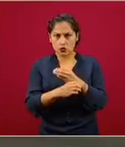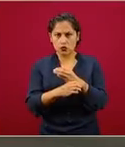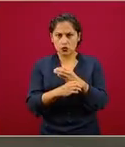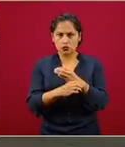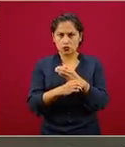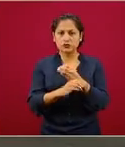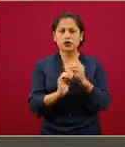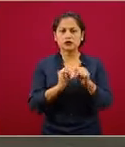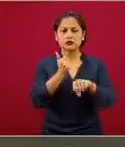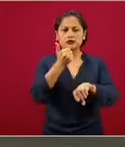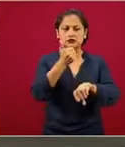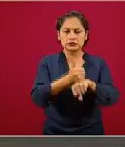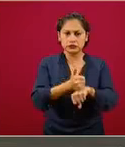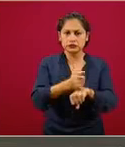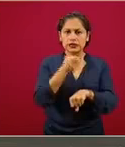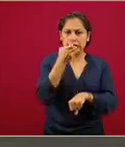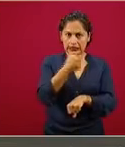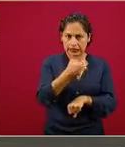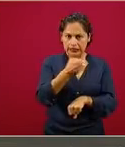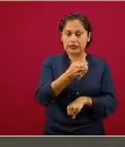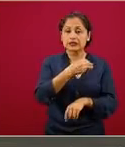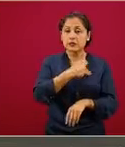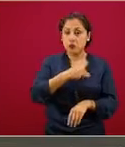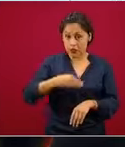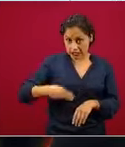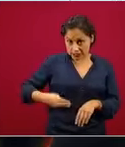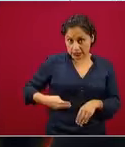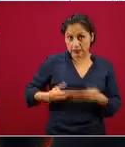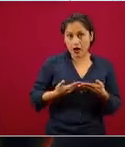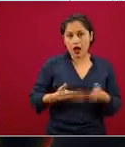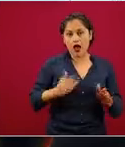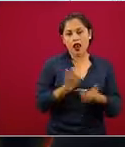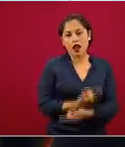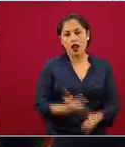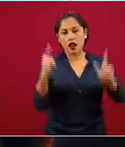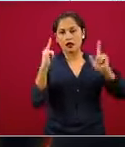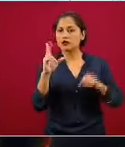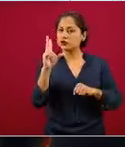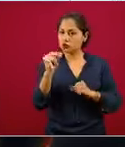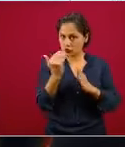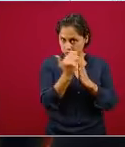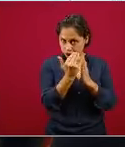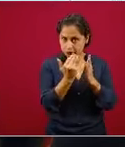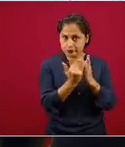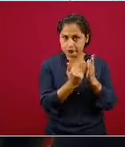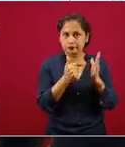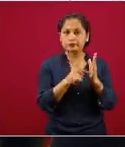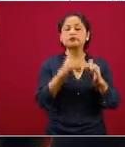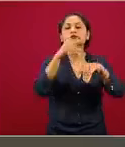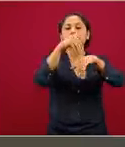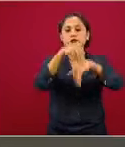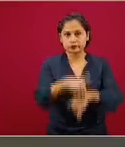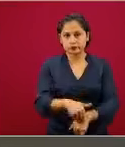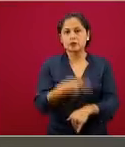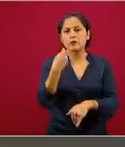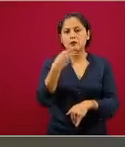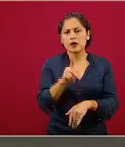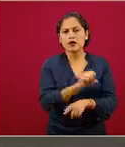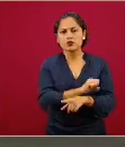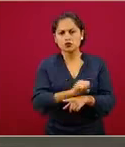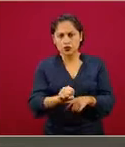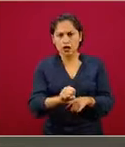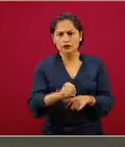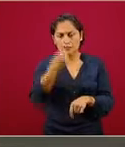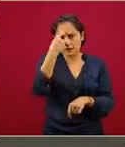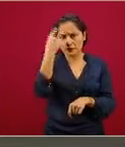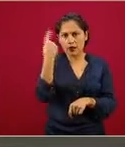mantener ese aislamiento de manera más efectiva, sin deprivar, por supuesto, de recursos a esas comunidades, ¿no? Entonces,